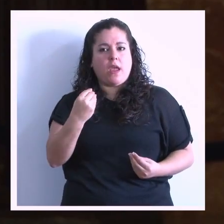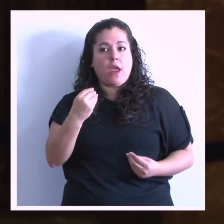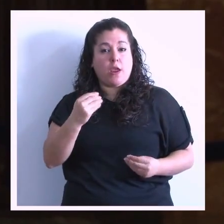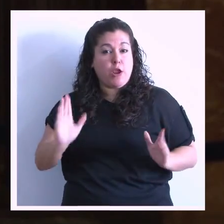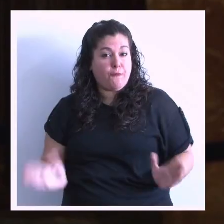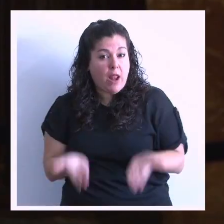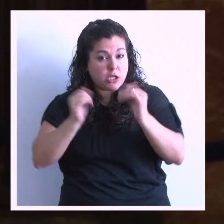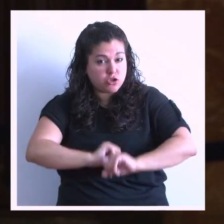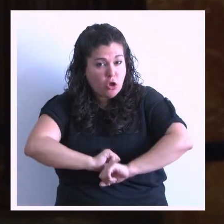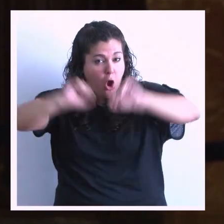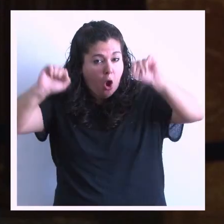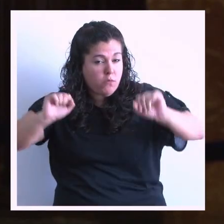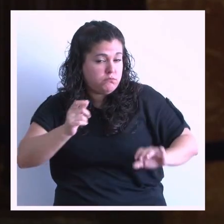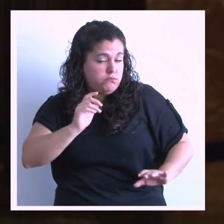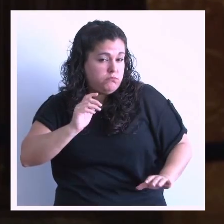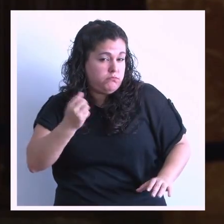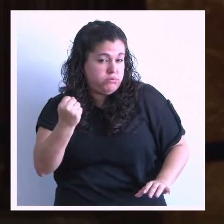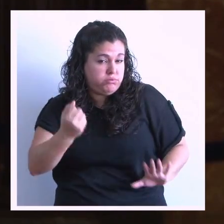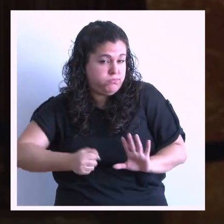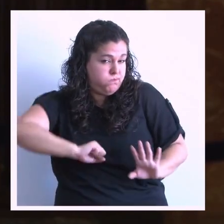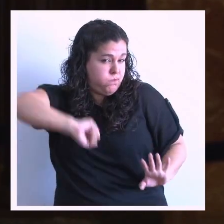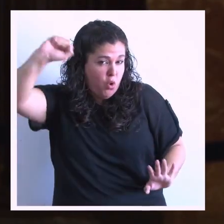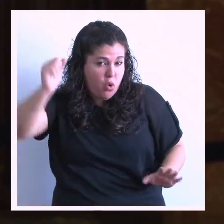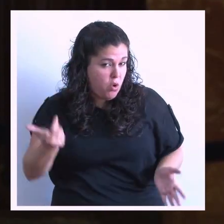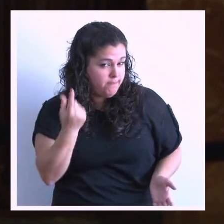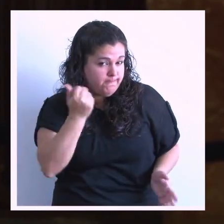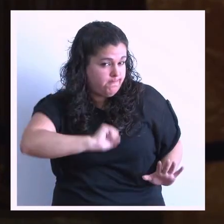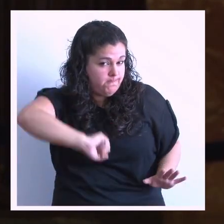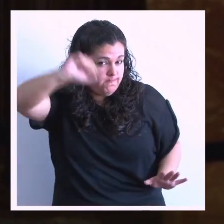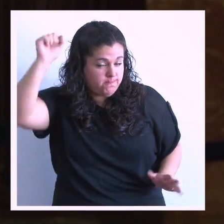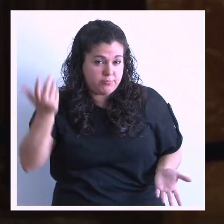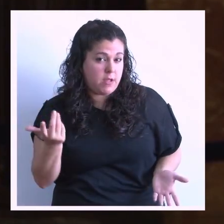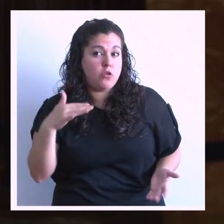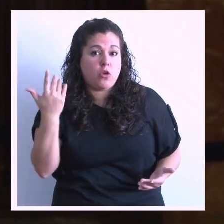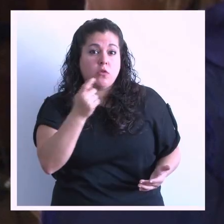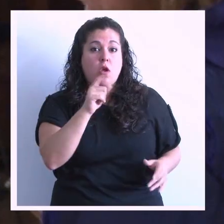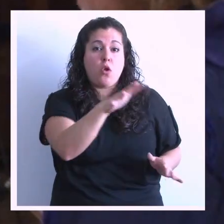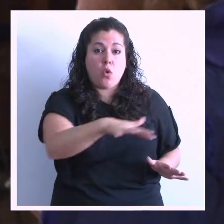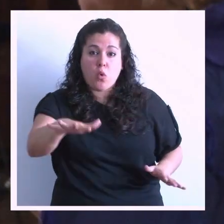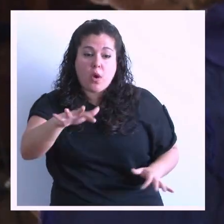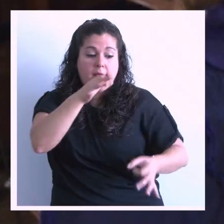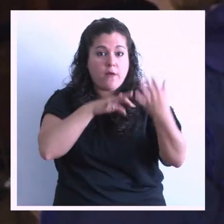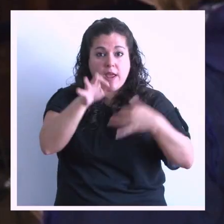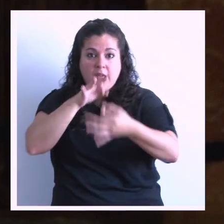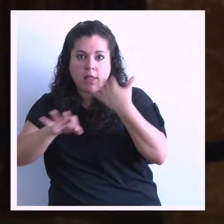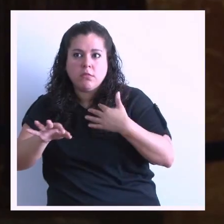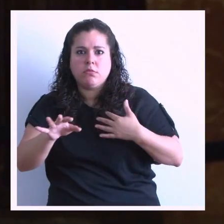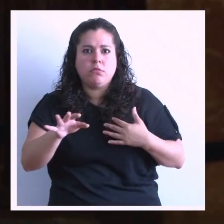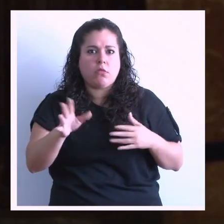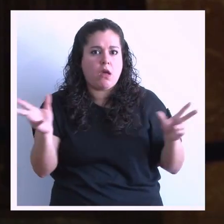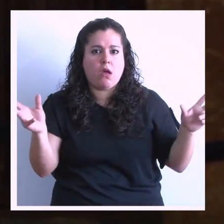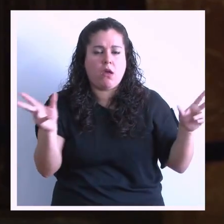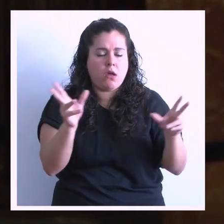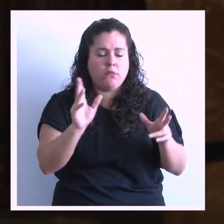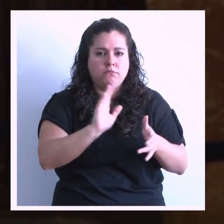que la mitad de la población de nuestro país no cuenta con una red de gas natural. Y si bien se